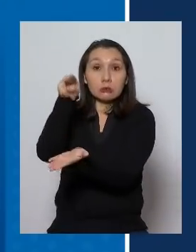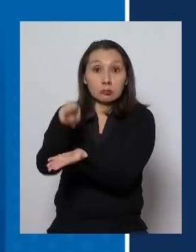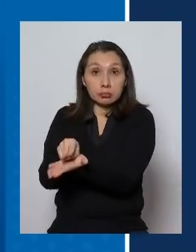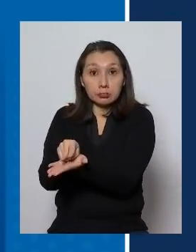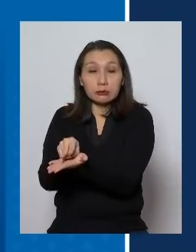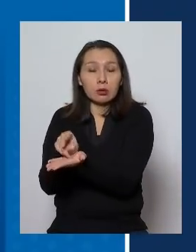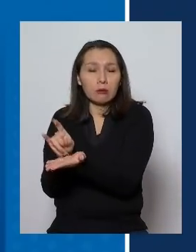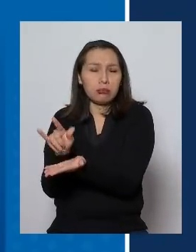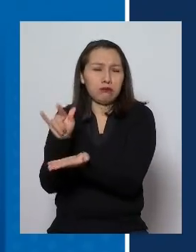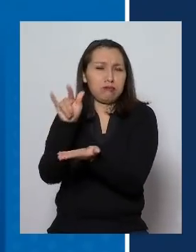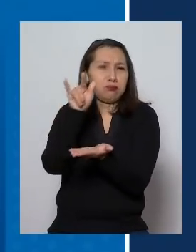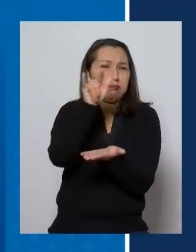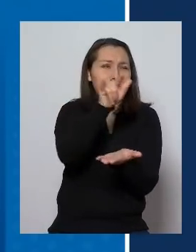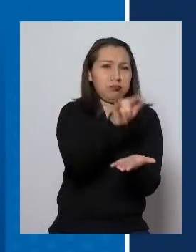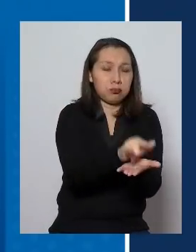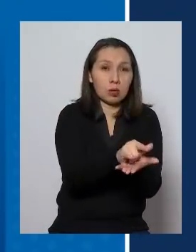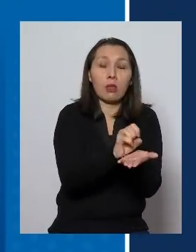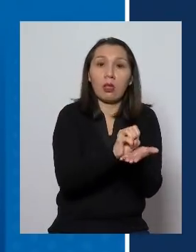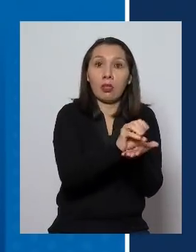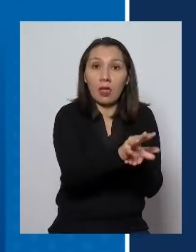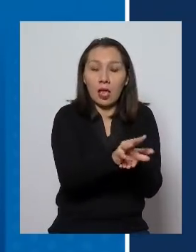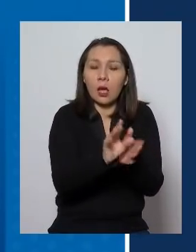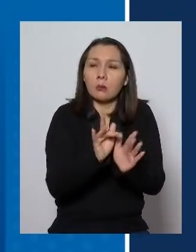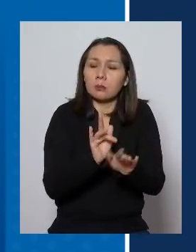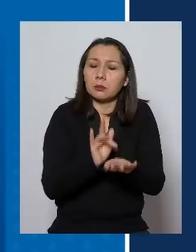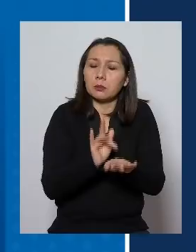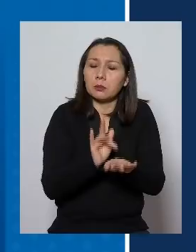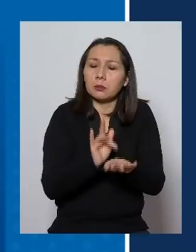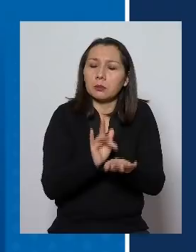estas características debe ser